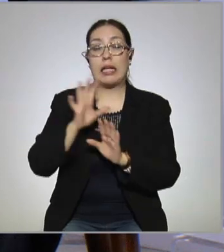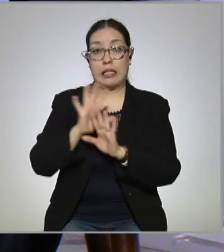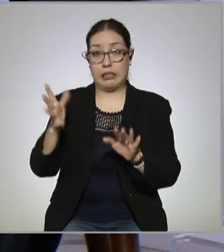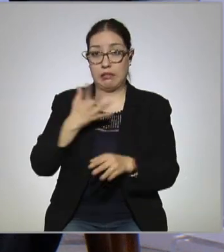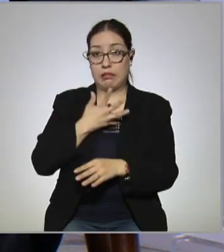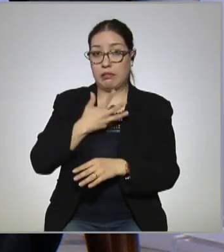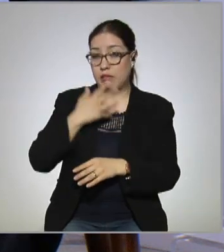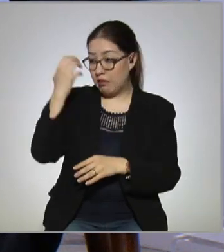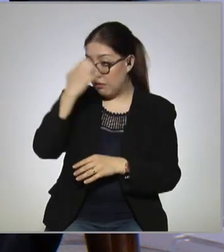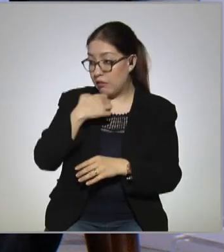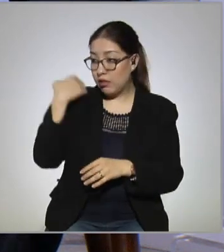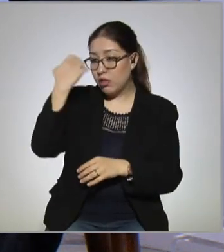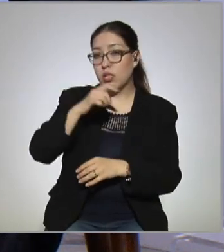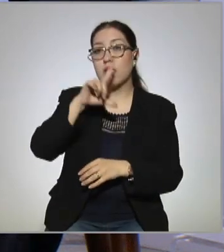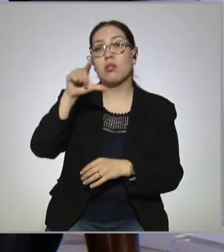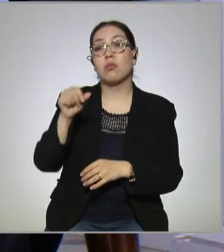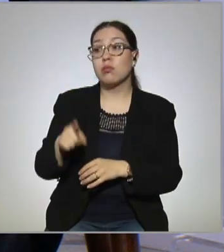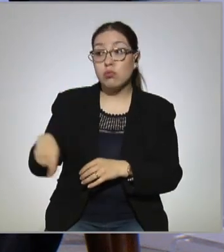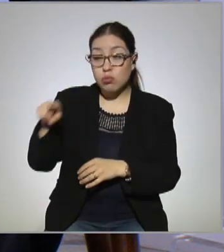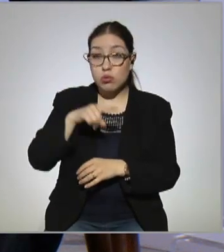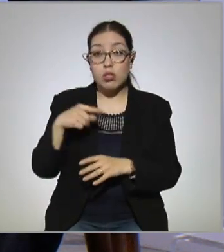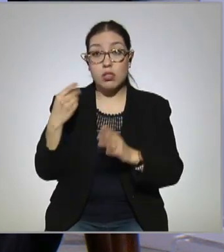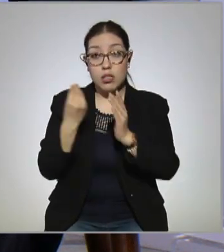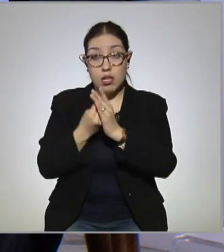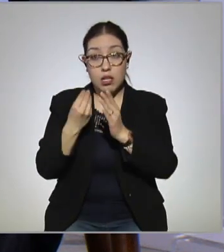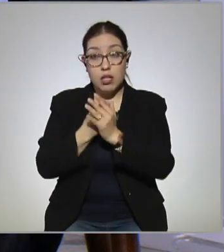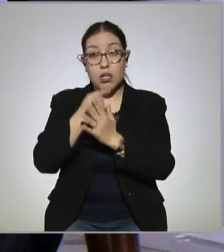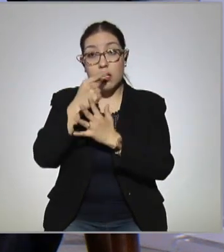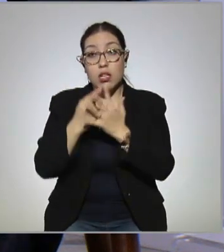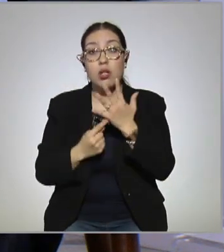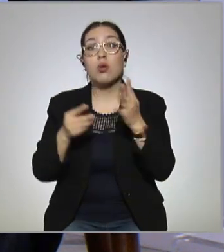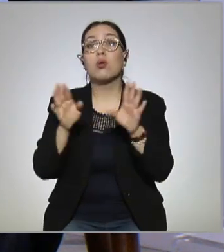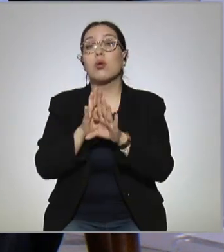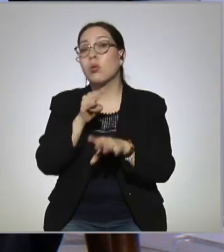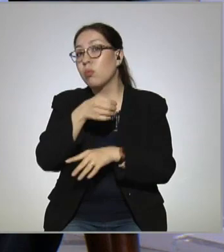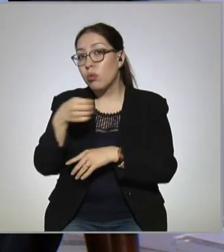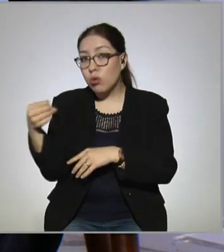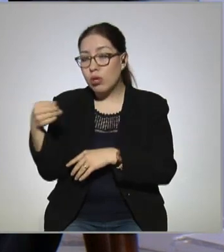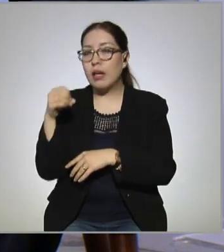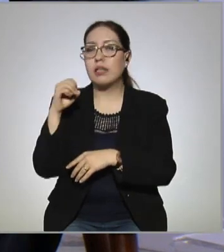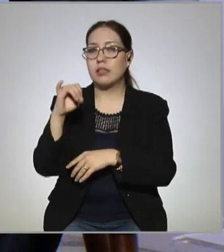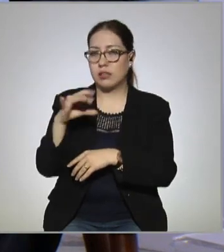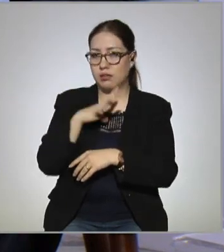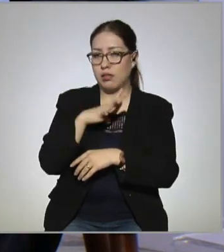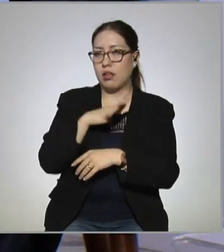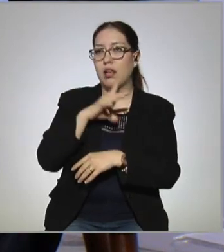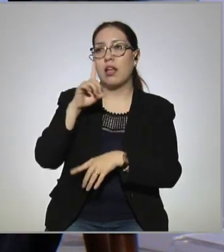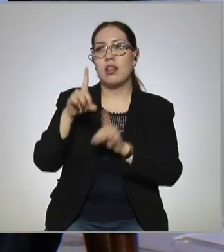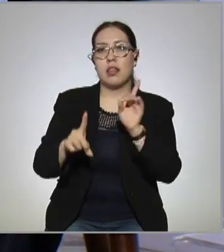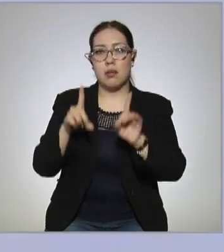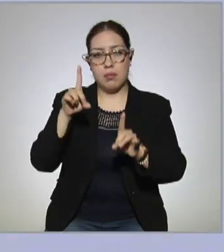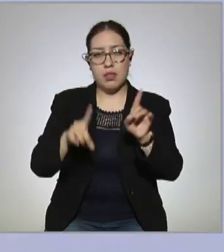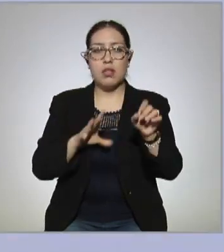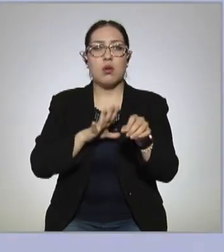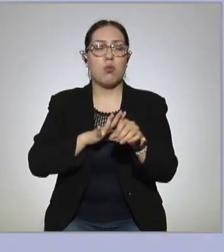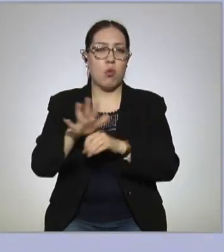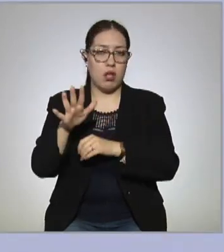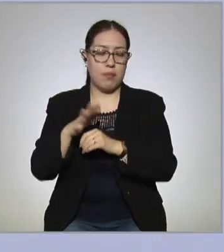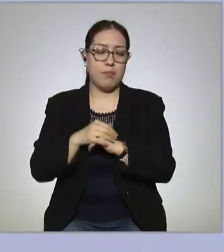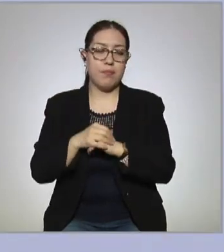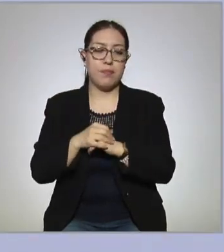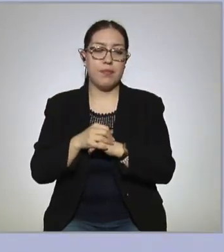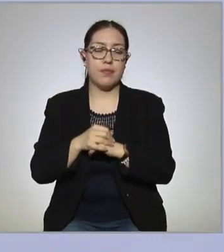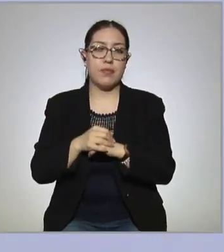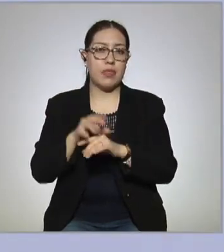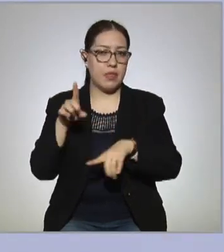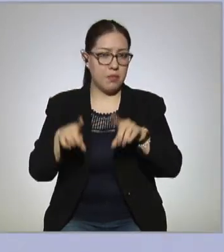y la exploración física, ¿ustedes los clasifican en diferentes tipos de lesiones, doctor? Sí, los clasificamos de acuerdo al tipo de lesión, o sea, de acuerdo al grado